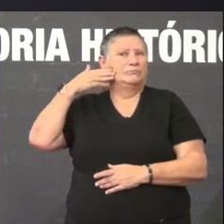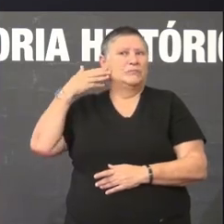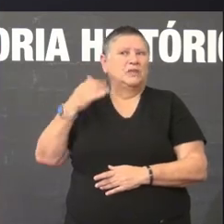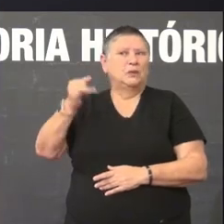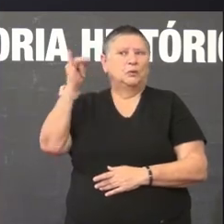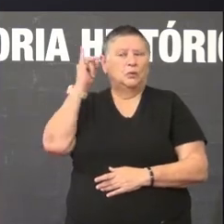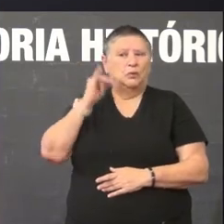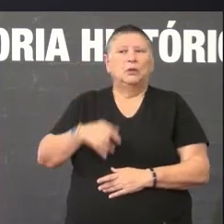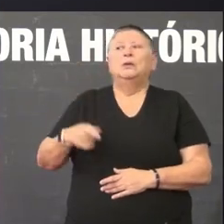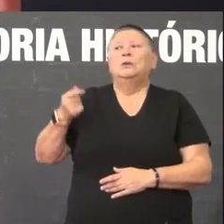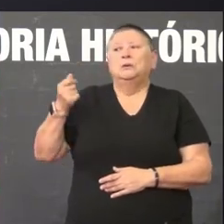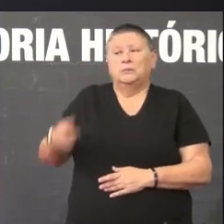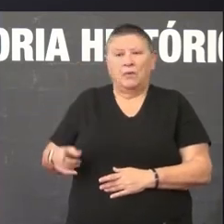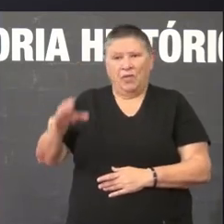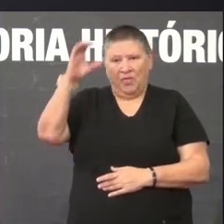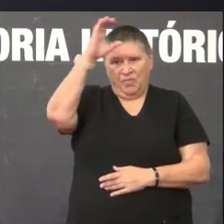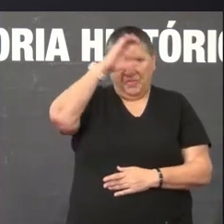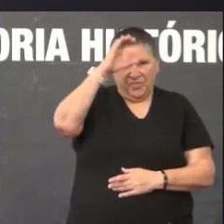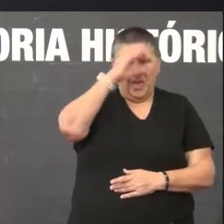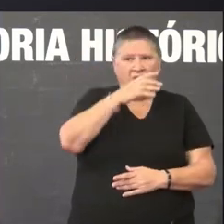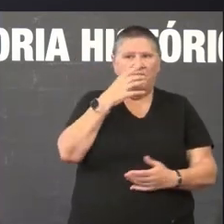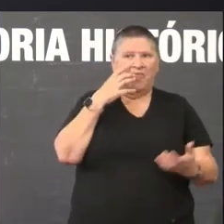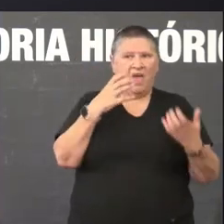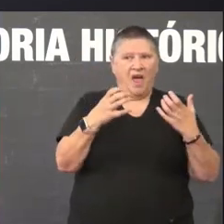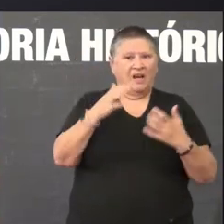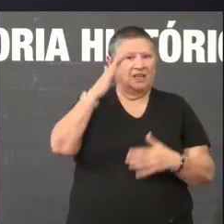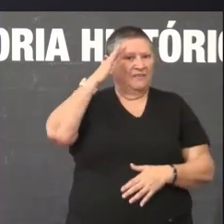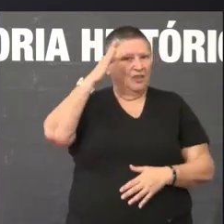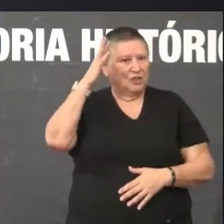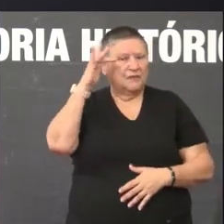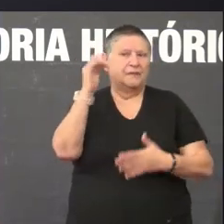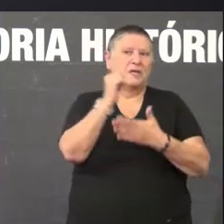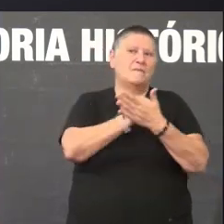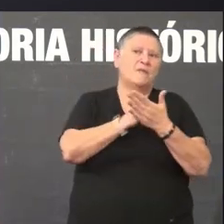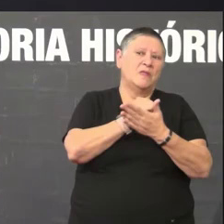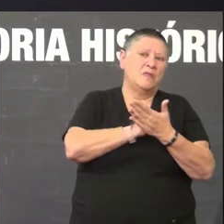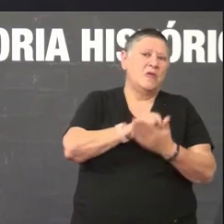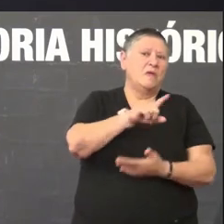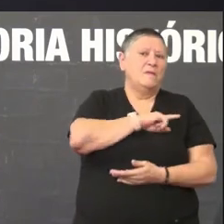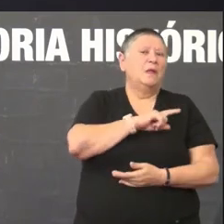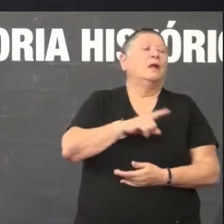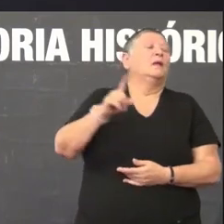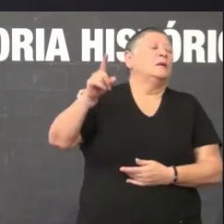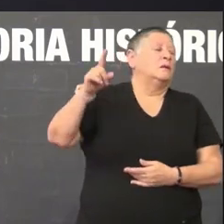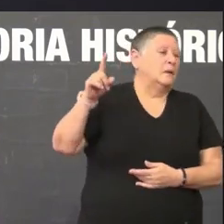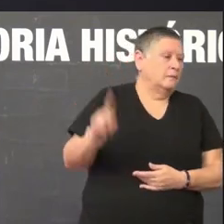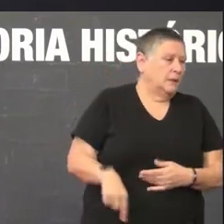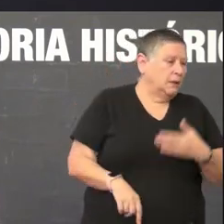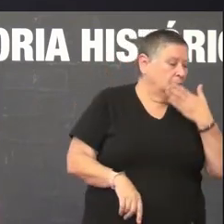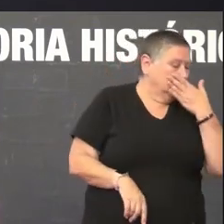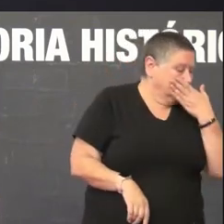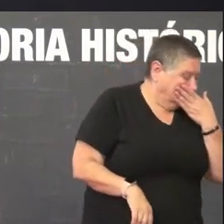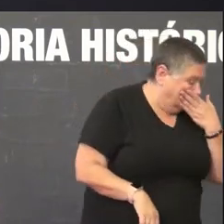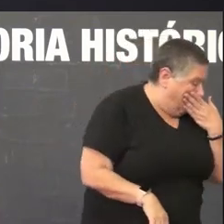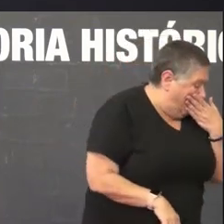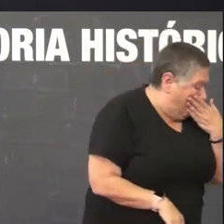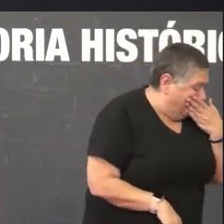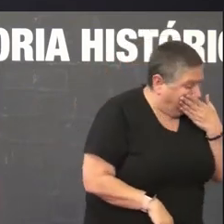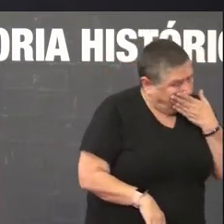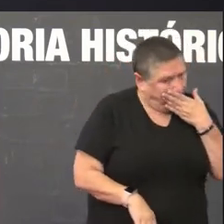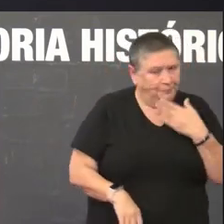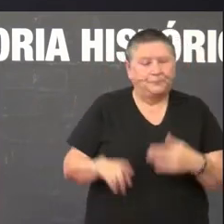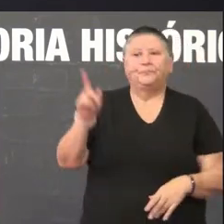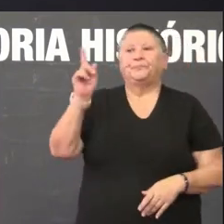como decía, de la ciencia, del arte, de la filosofía, de la medicina, de la milicia? También. Pero, como es también en mi